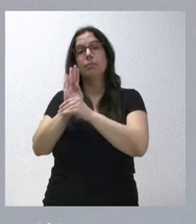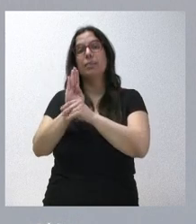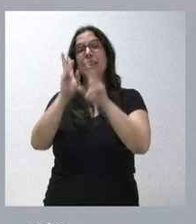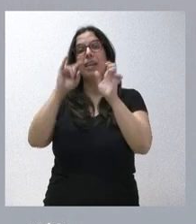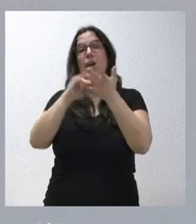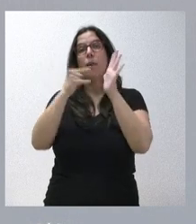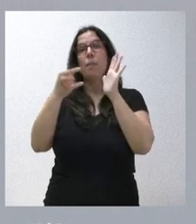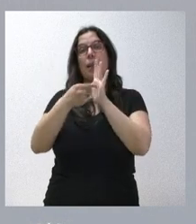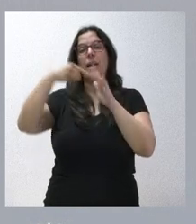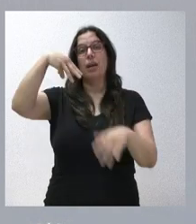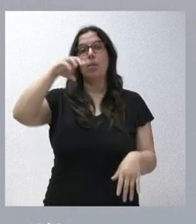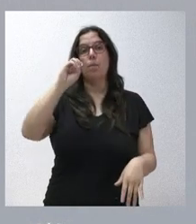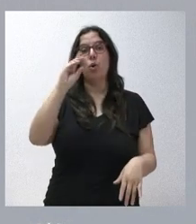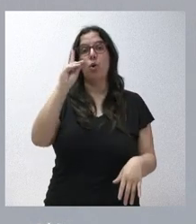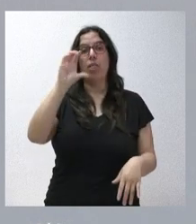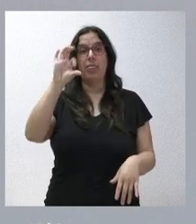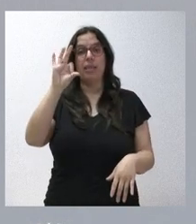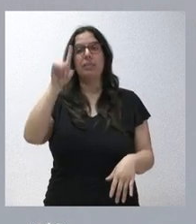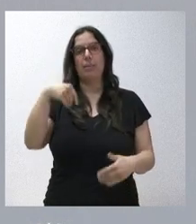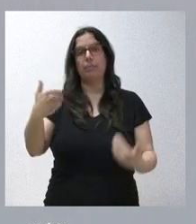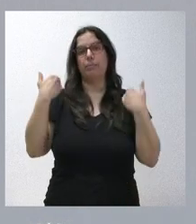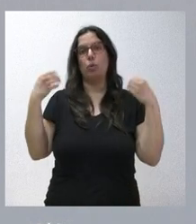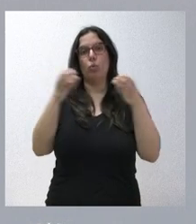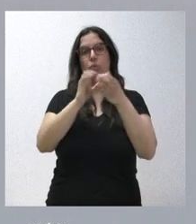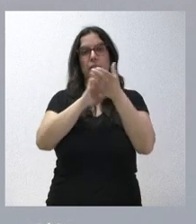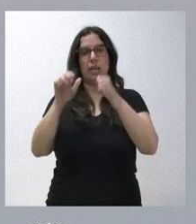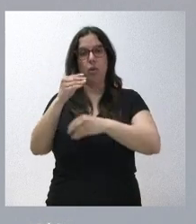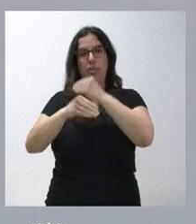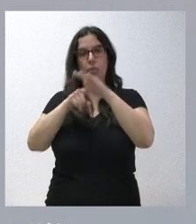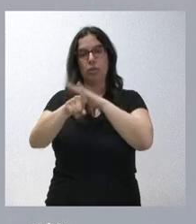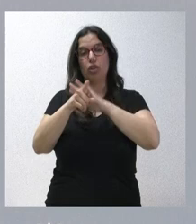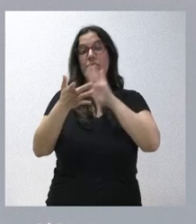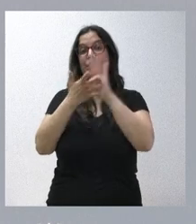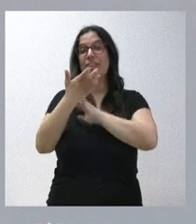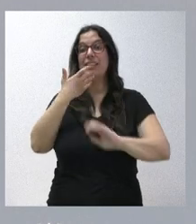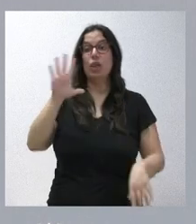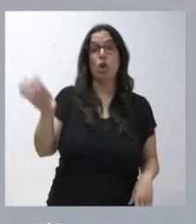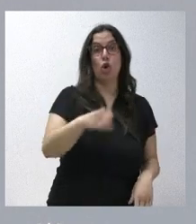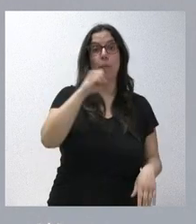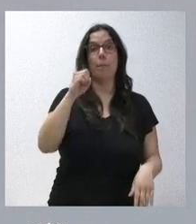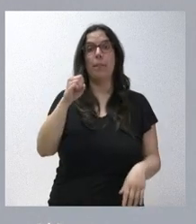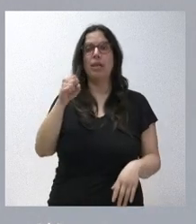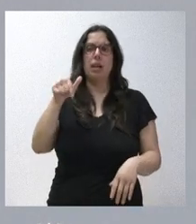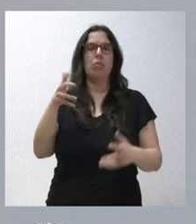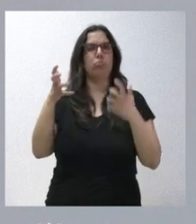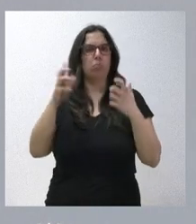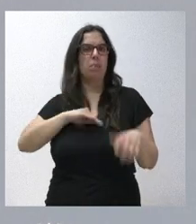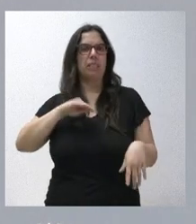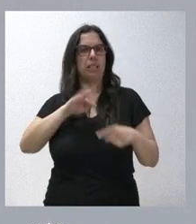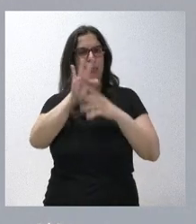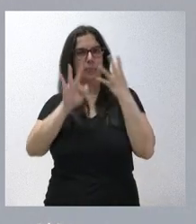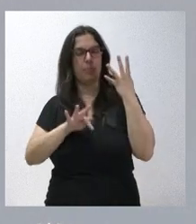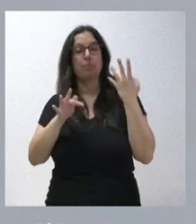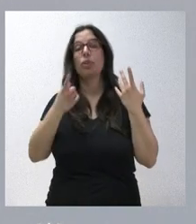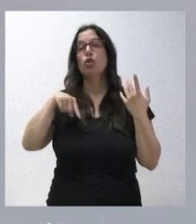modes que también tramitamos desde la junta de Castilla de León que hace que adquirir un vehículo estas características especialmente ventajoso en Castilla de León nuestra prioridad En